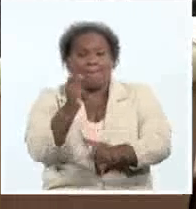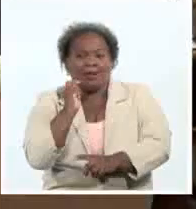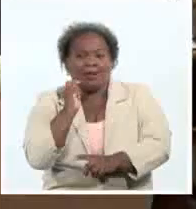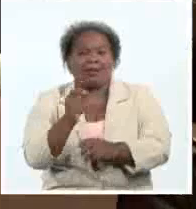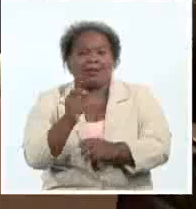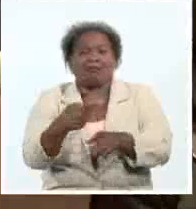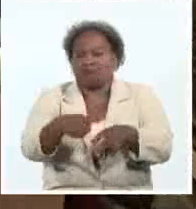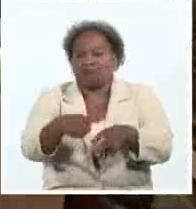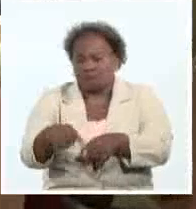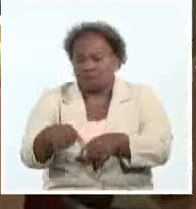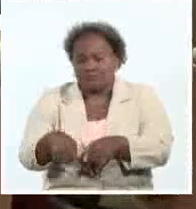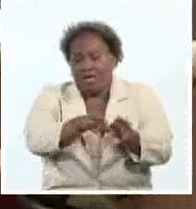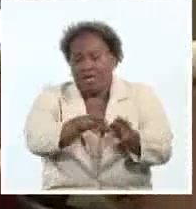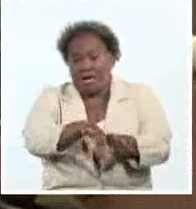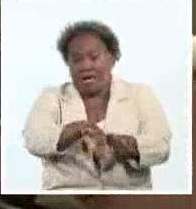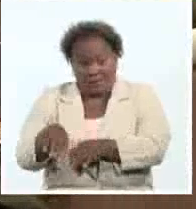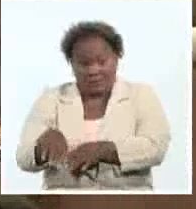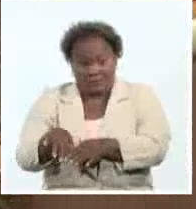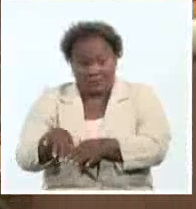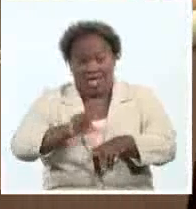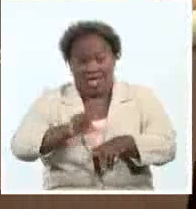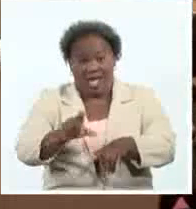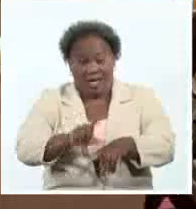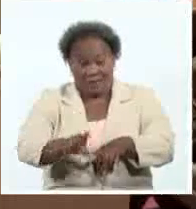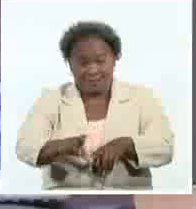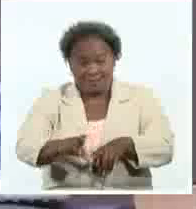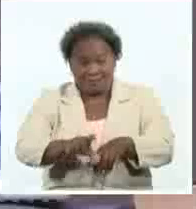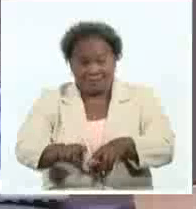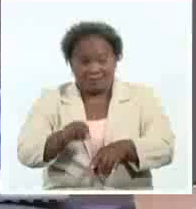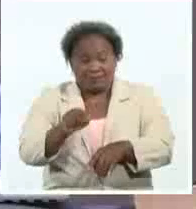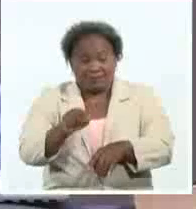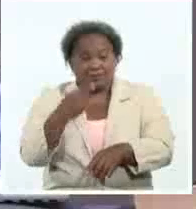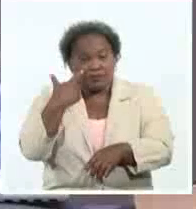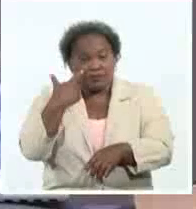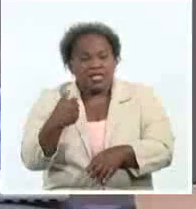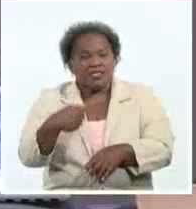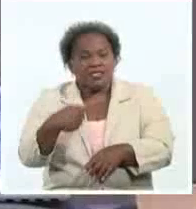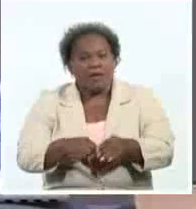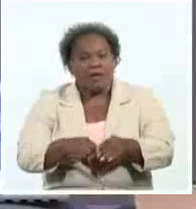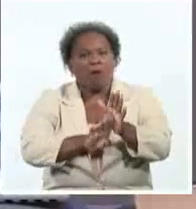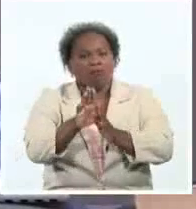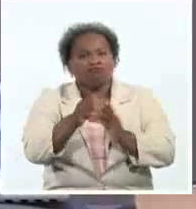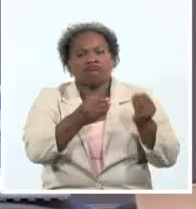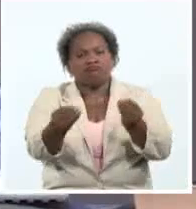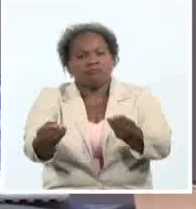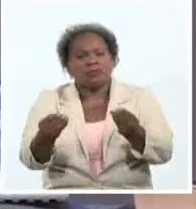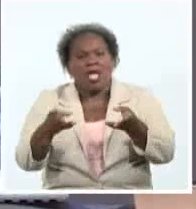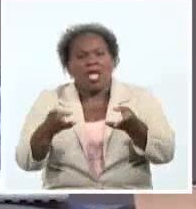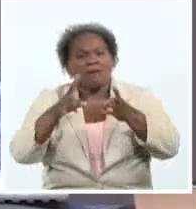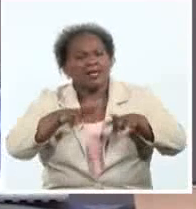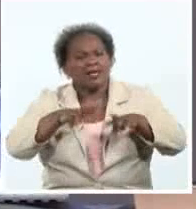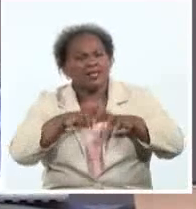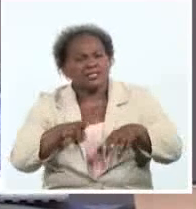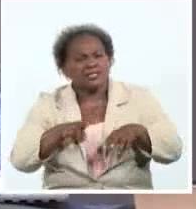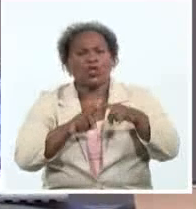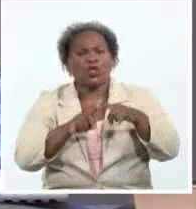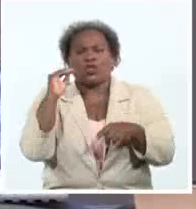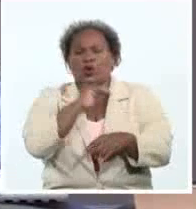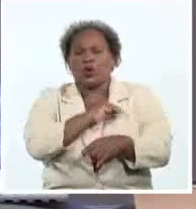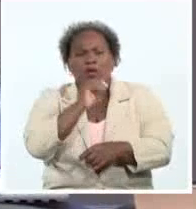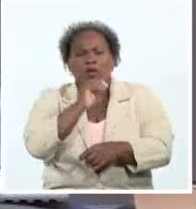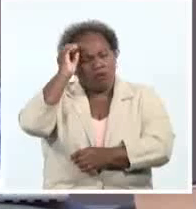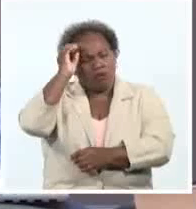otra parte, es un sector que, para que cumpla este papel, debemos potenciar con tecnología, con investigación, con innovación,